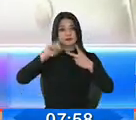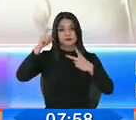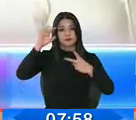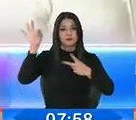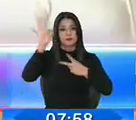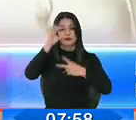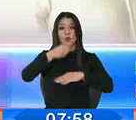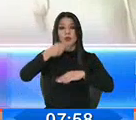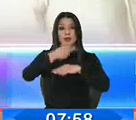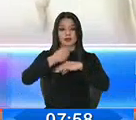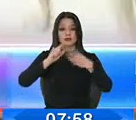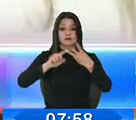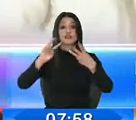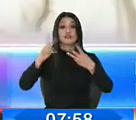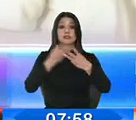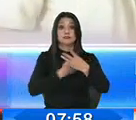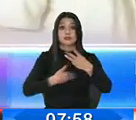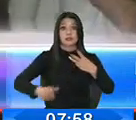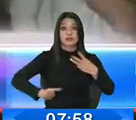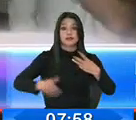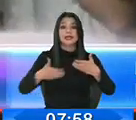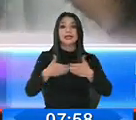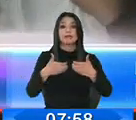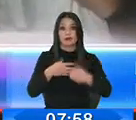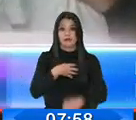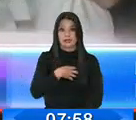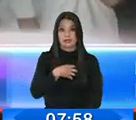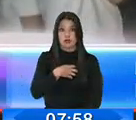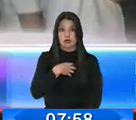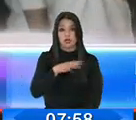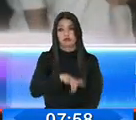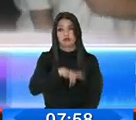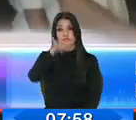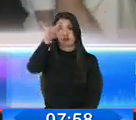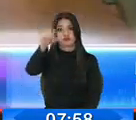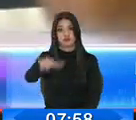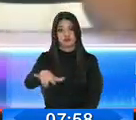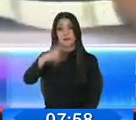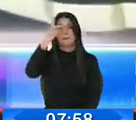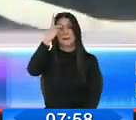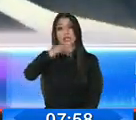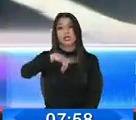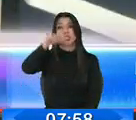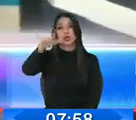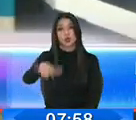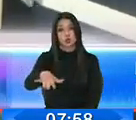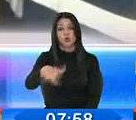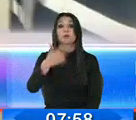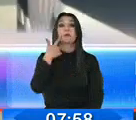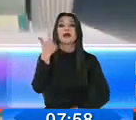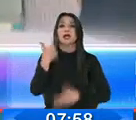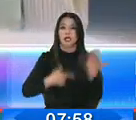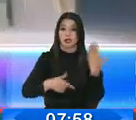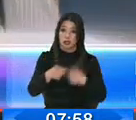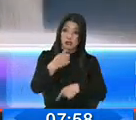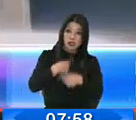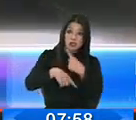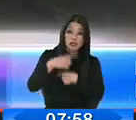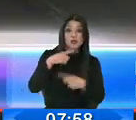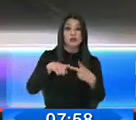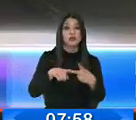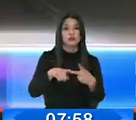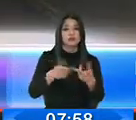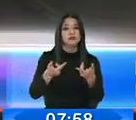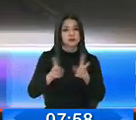Guayas y el vicepresidente del Club Deportivo viajaron hasta el vecino país para traer a su natal Ecuador a los heridos